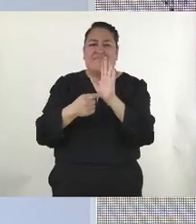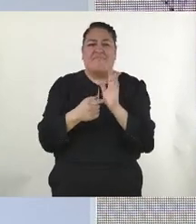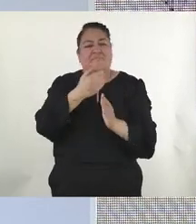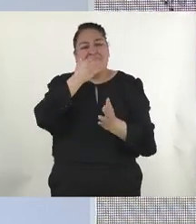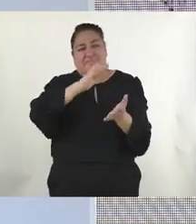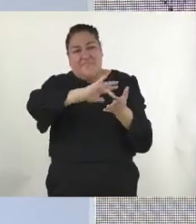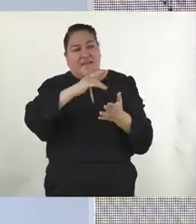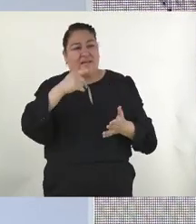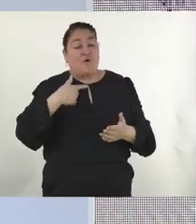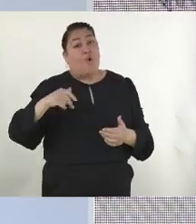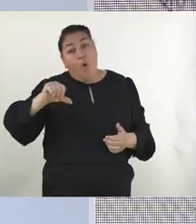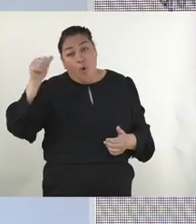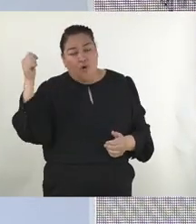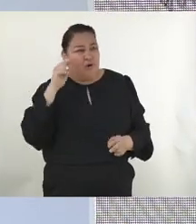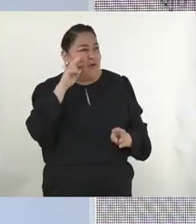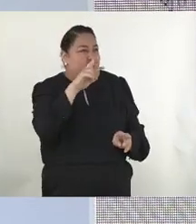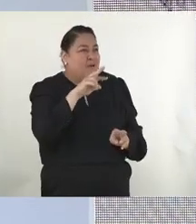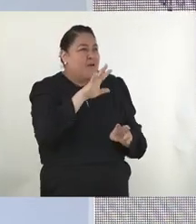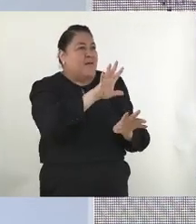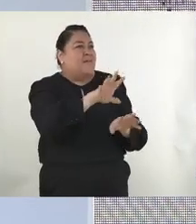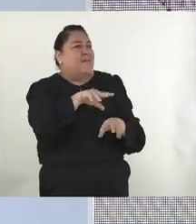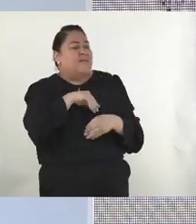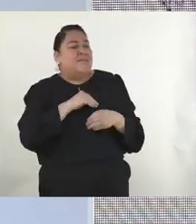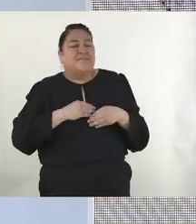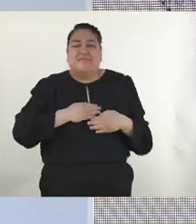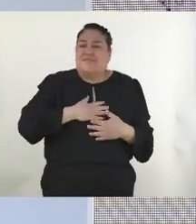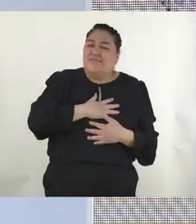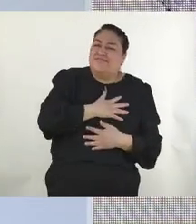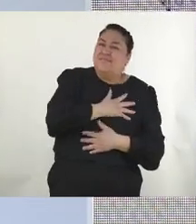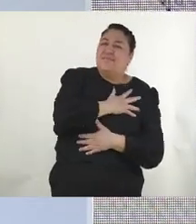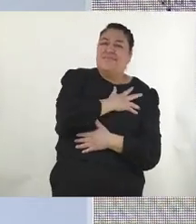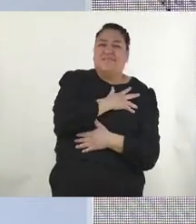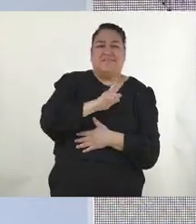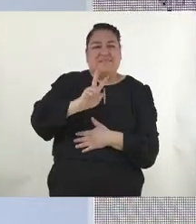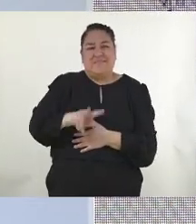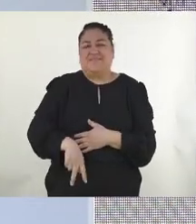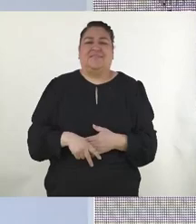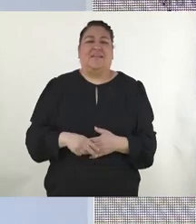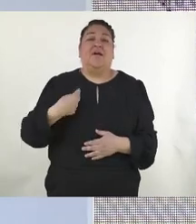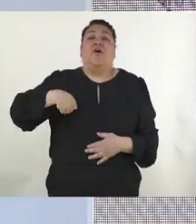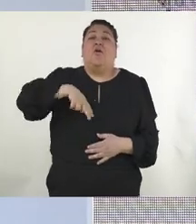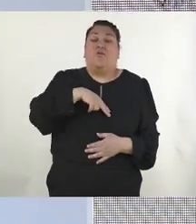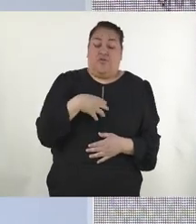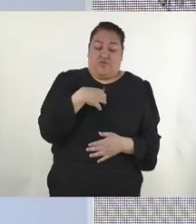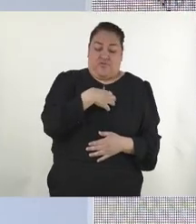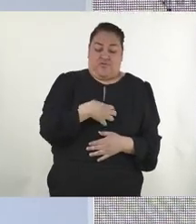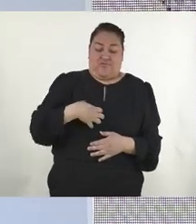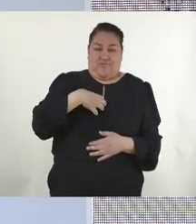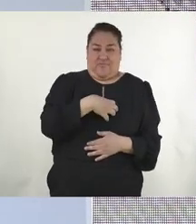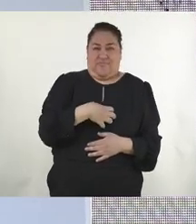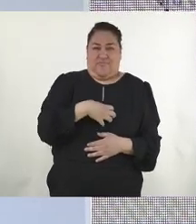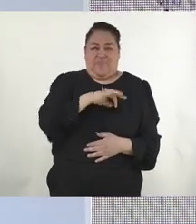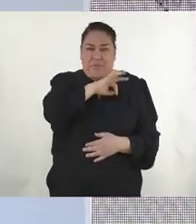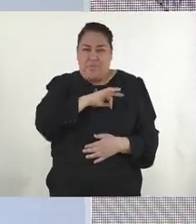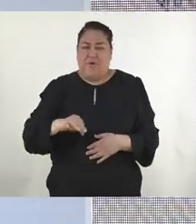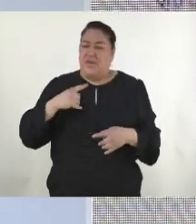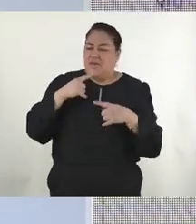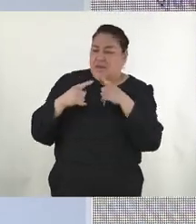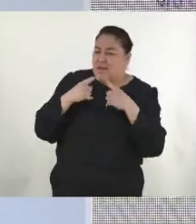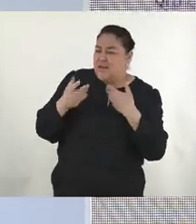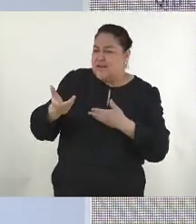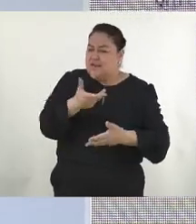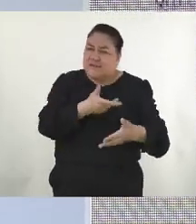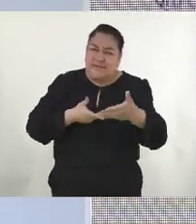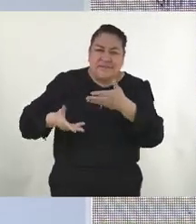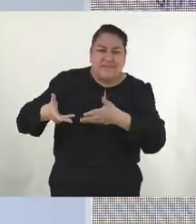y este es un festival en el que nos celebramos juntas y juntos en el que a través del diálogo nos incluimos y conversamos de